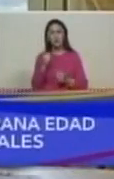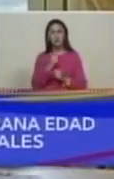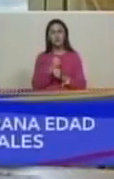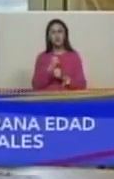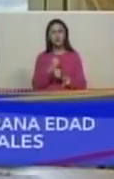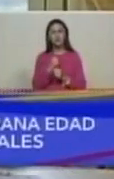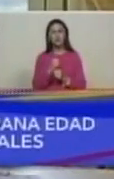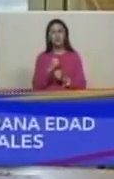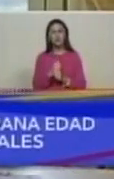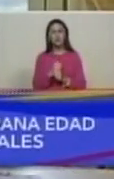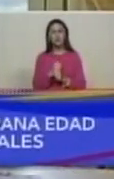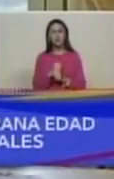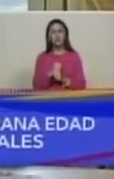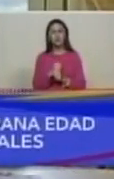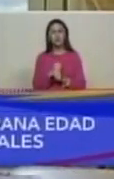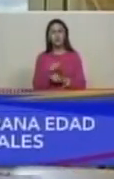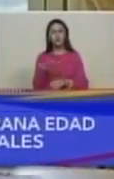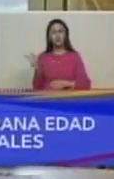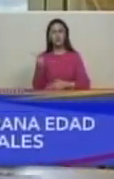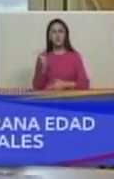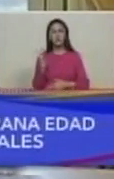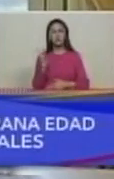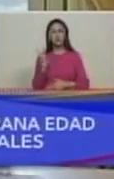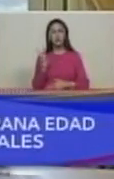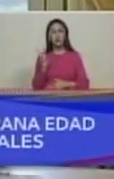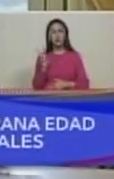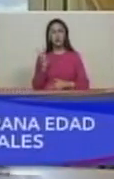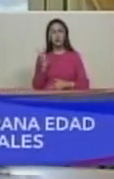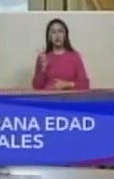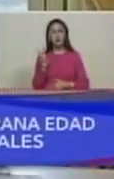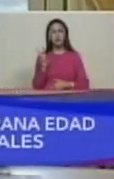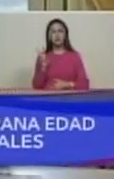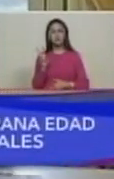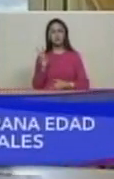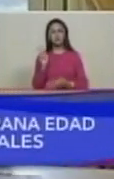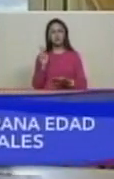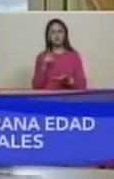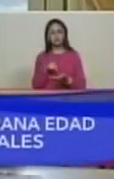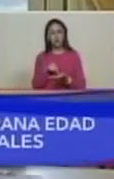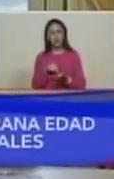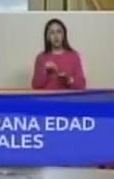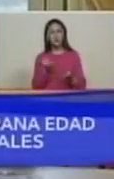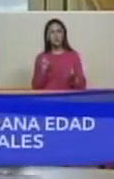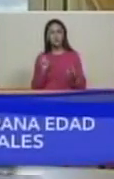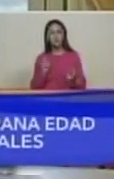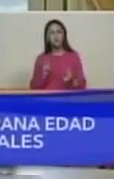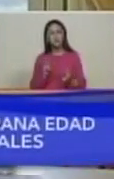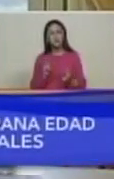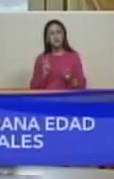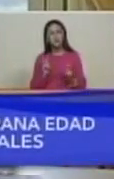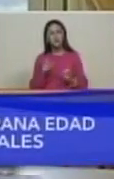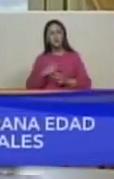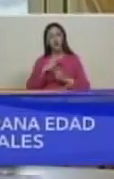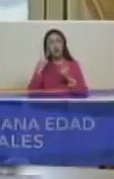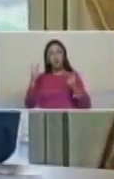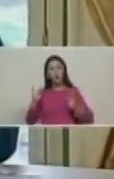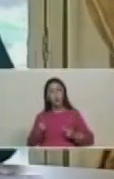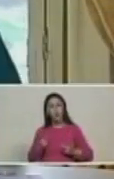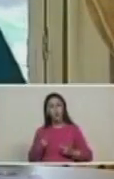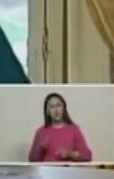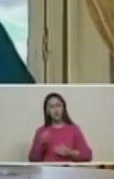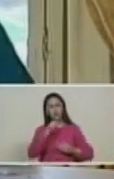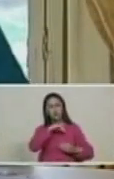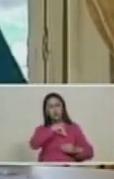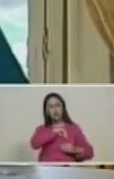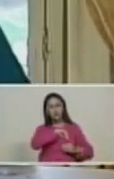trabajo para que Venezuela vaya encontrándose con los nuevos valores. Para